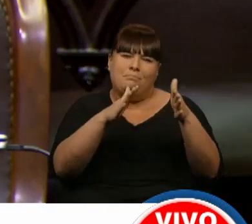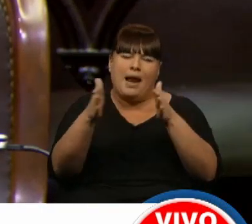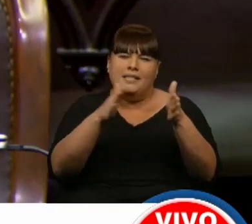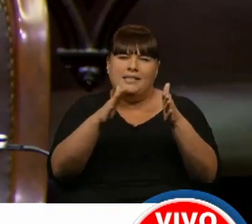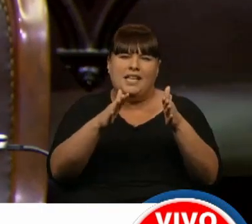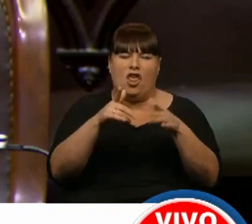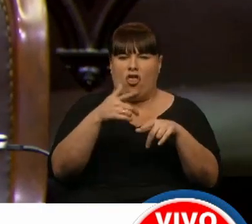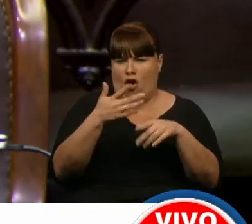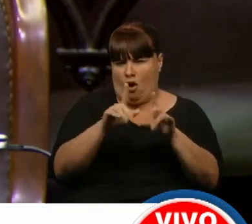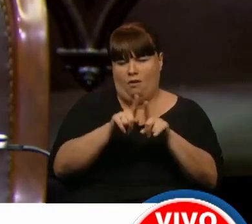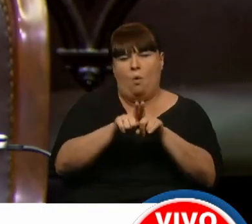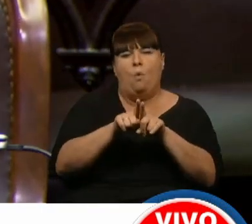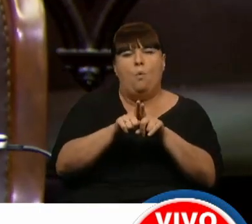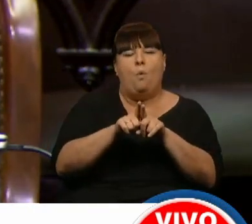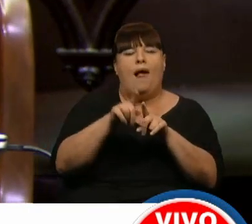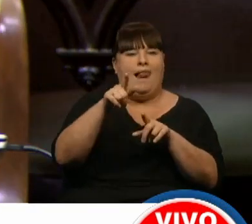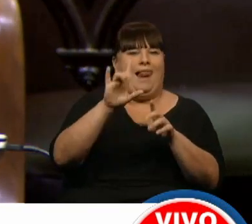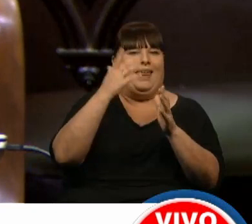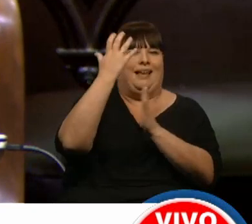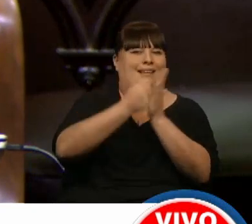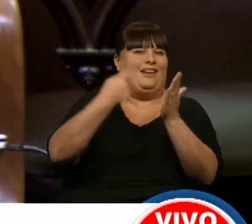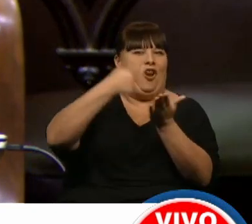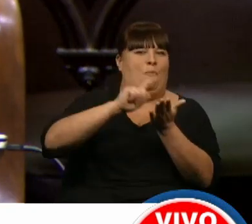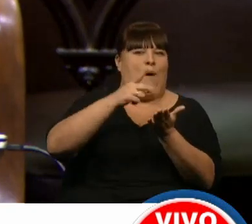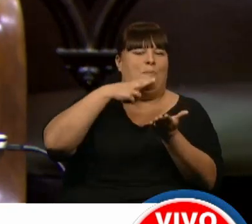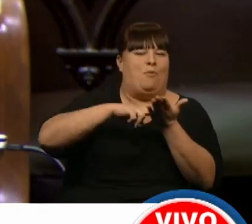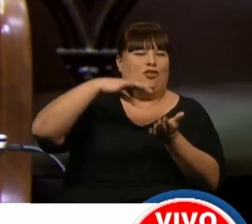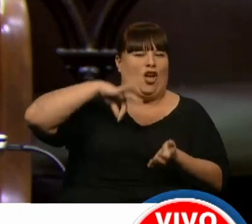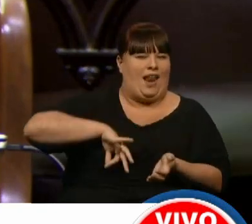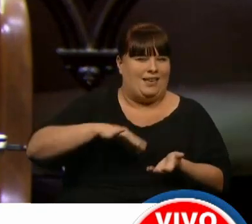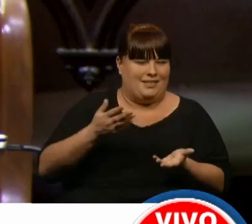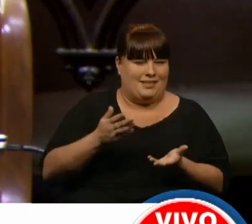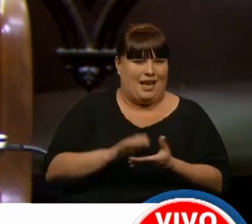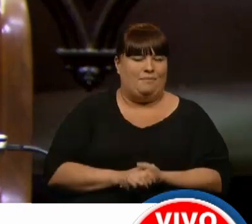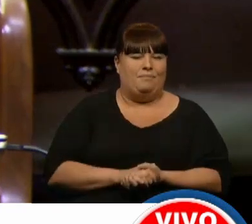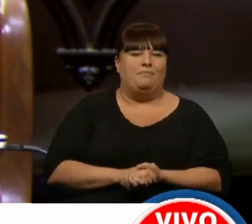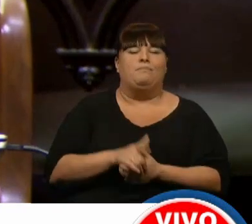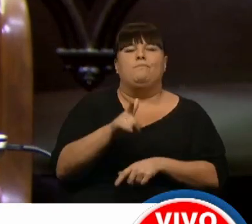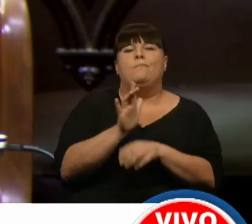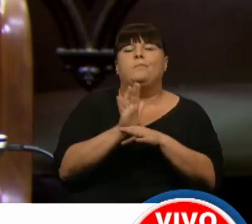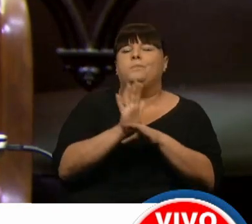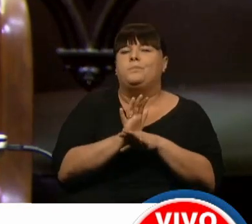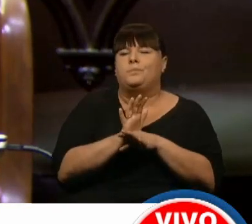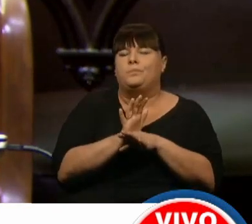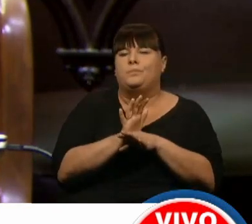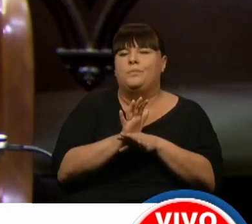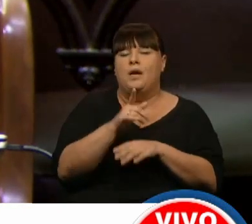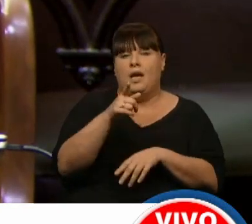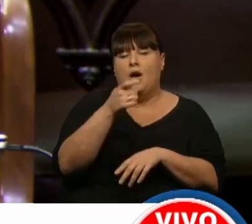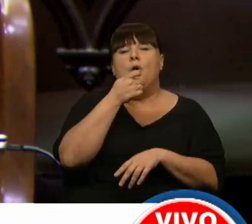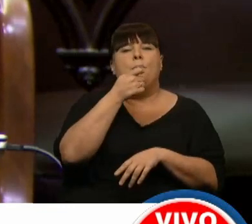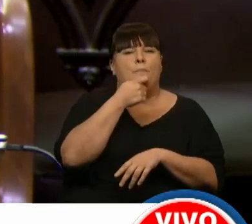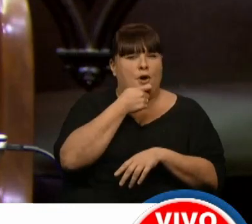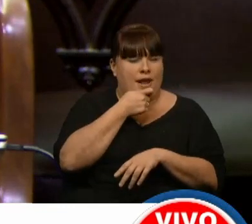cerca de lo que se va a liberar de aporte del impuesto a las ganancias. Y eso va a significar que,